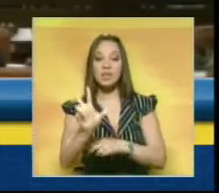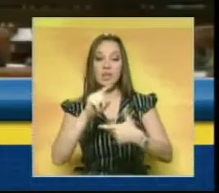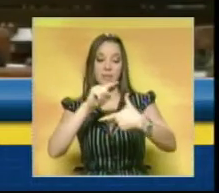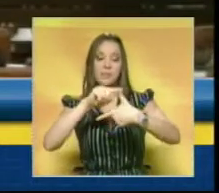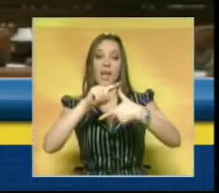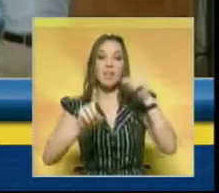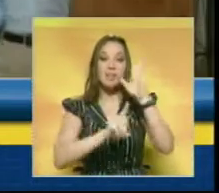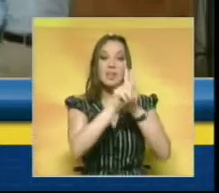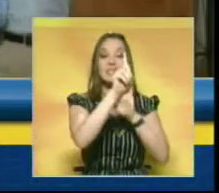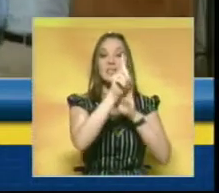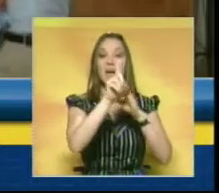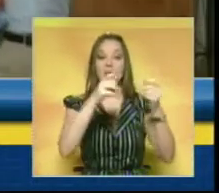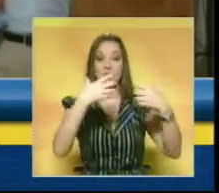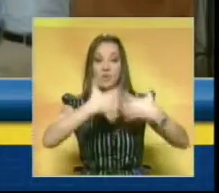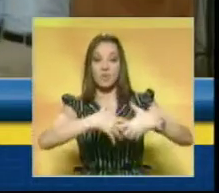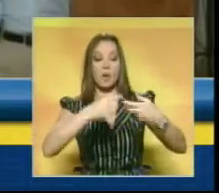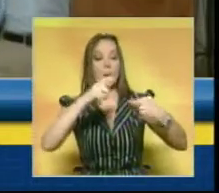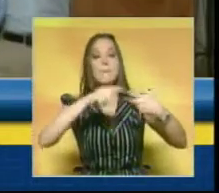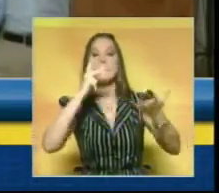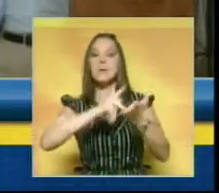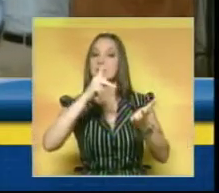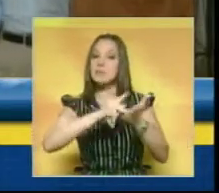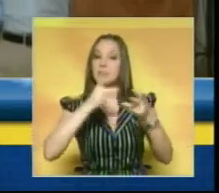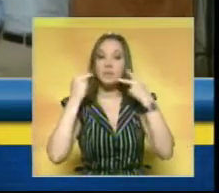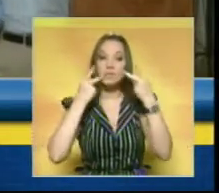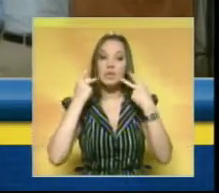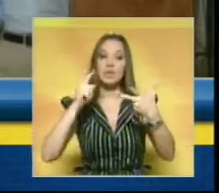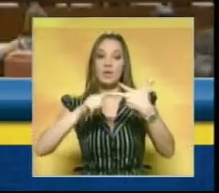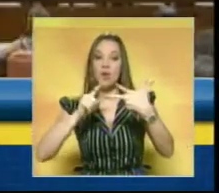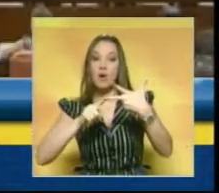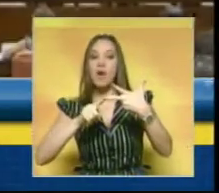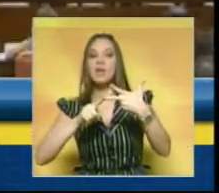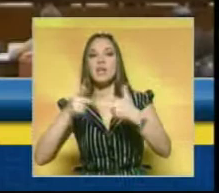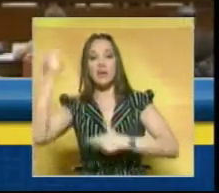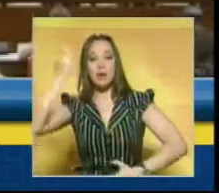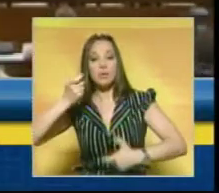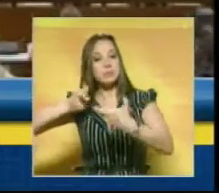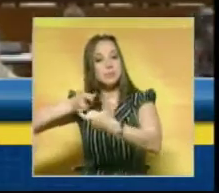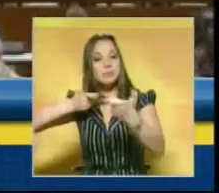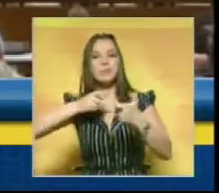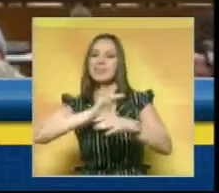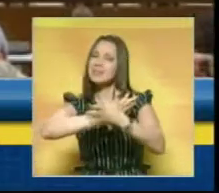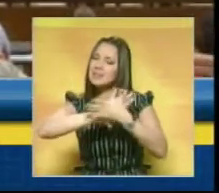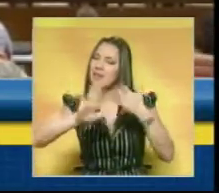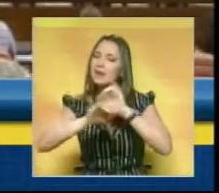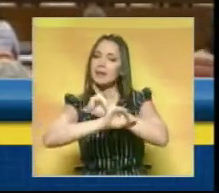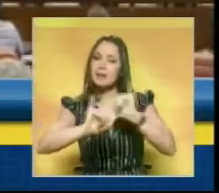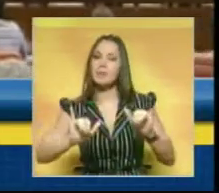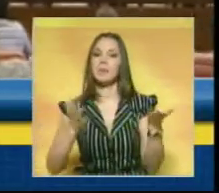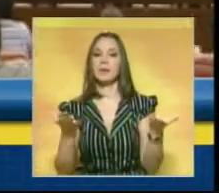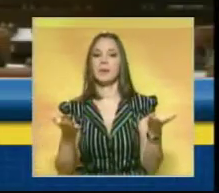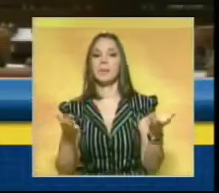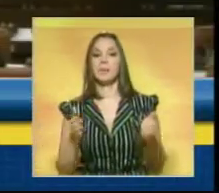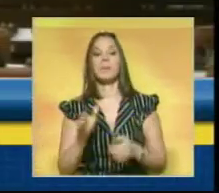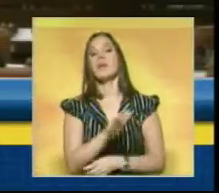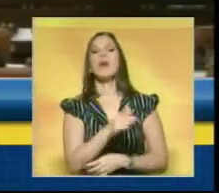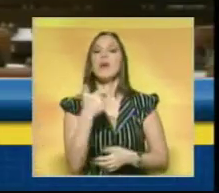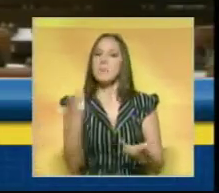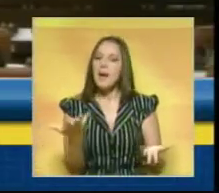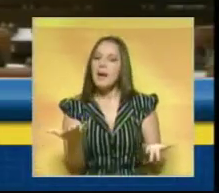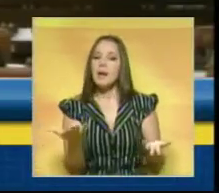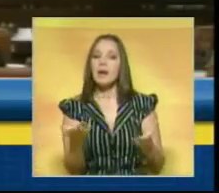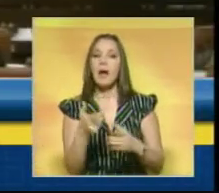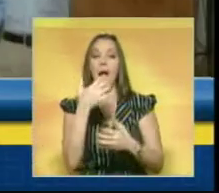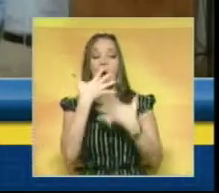desarrollo agrario, participación política y el compromiso del grupo guerrillero de poner fin a relaciones con el narcotráfico. El objetivo es mostrar una